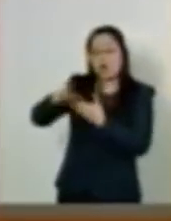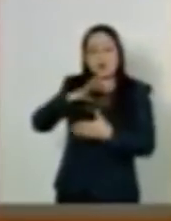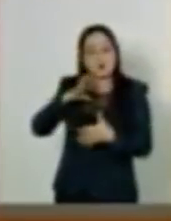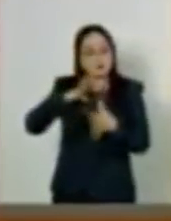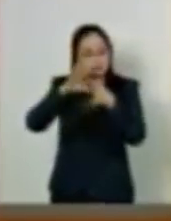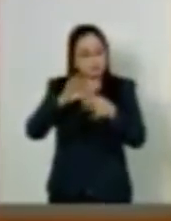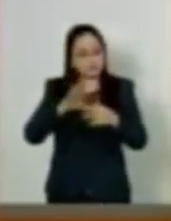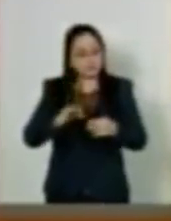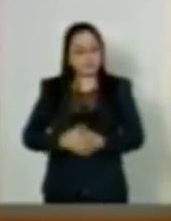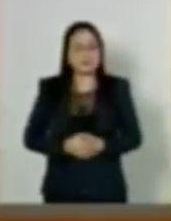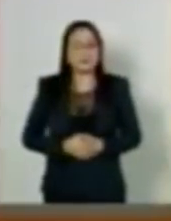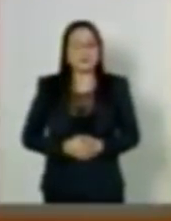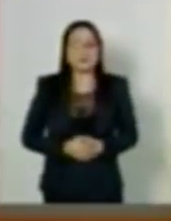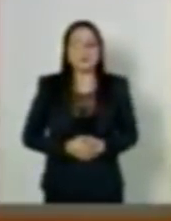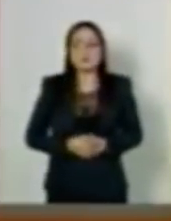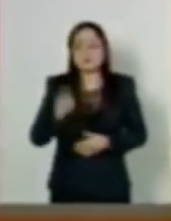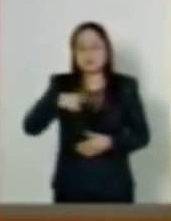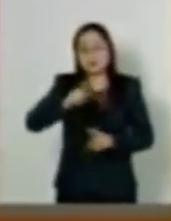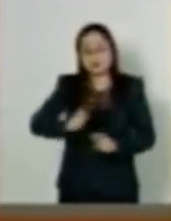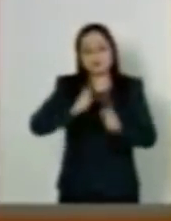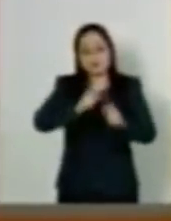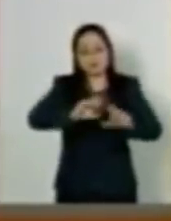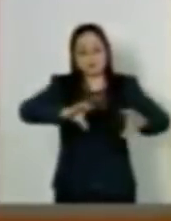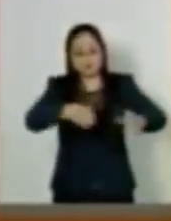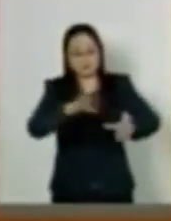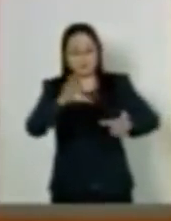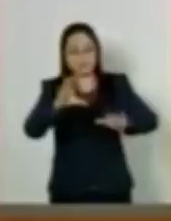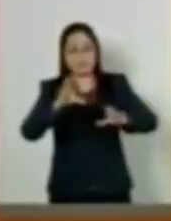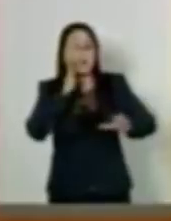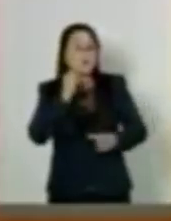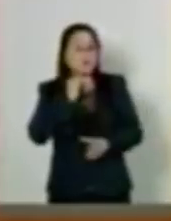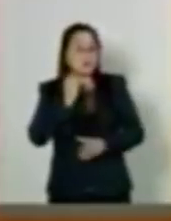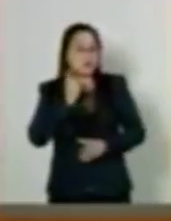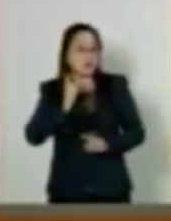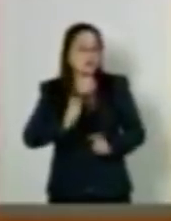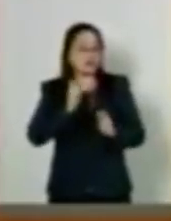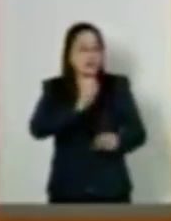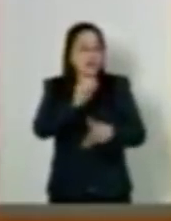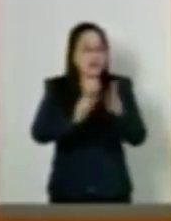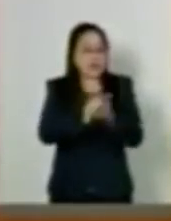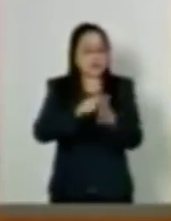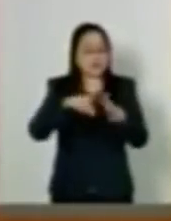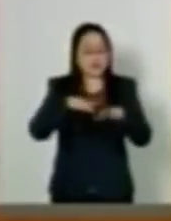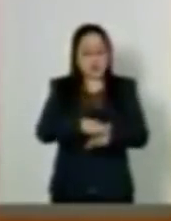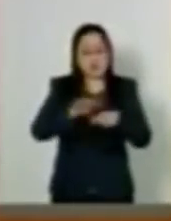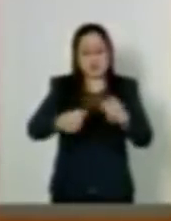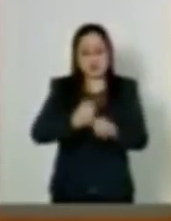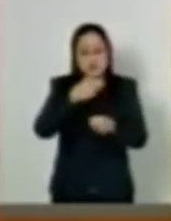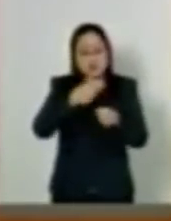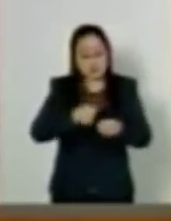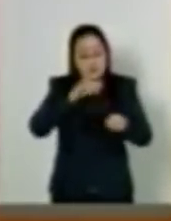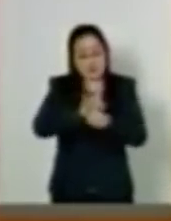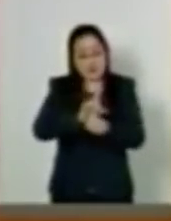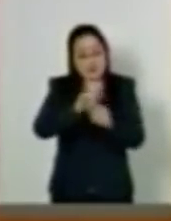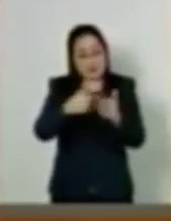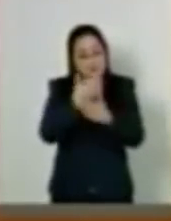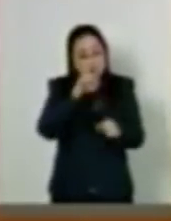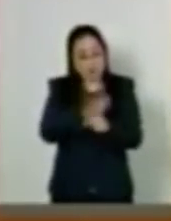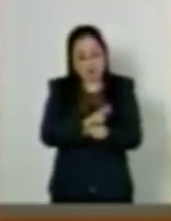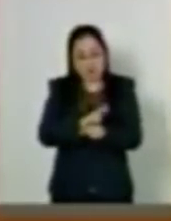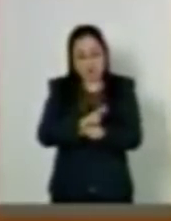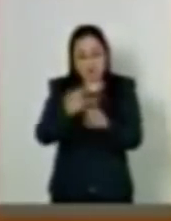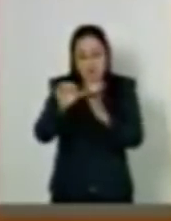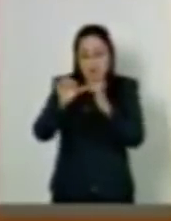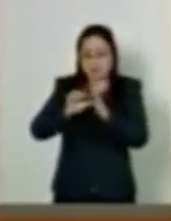reforma, el constituyente facultó al Congreso para expedir leyes en materia de seguridad nacional, en el artículo